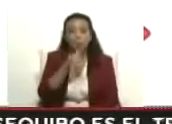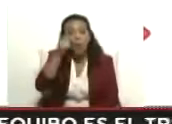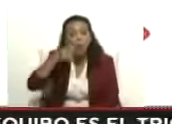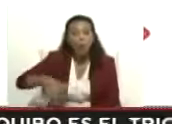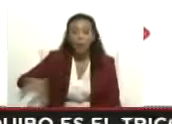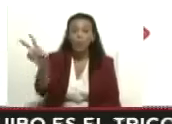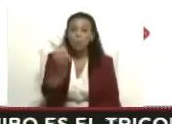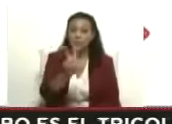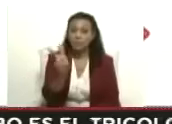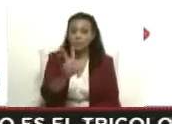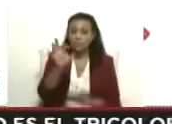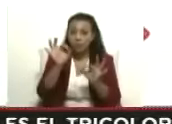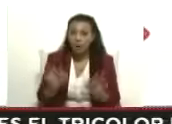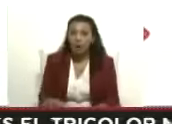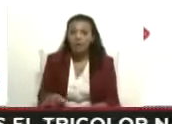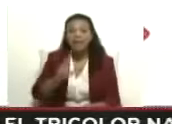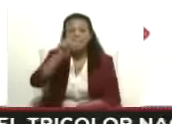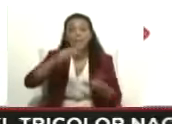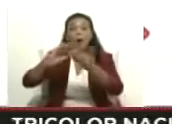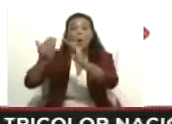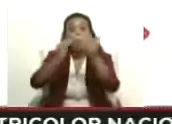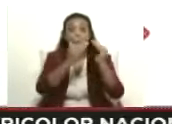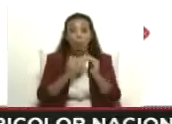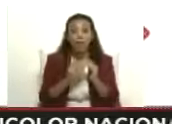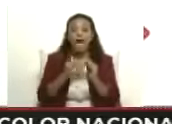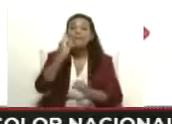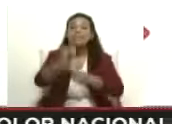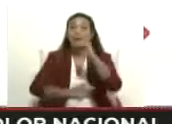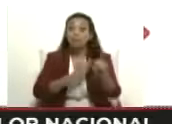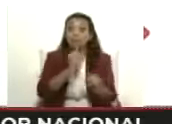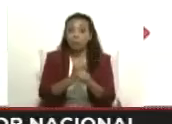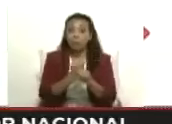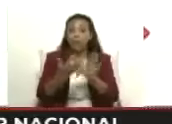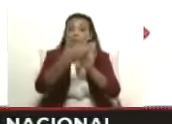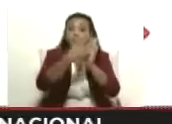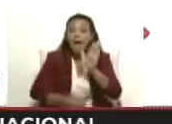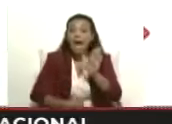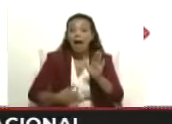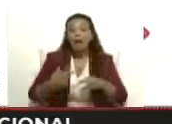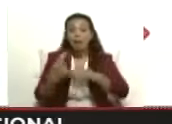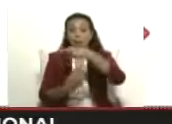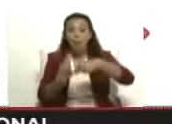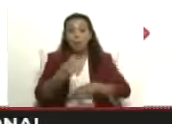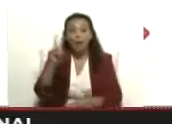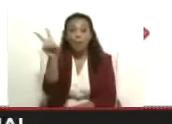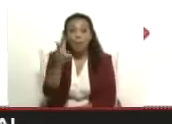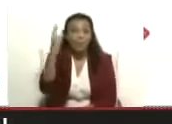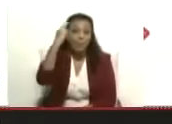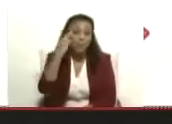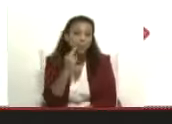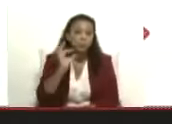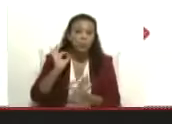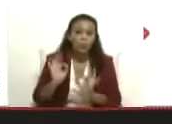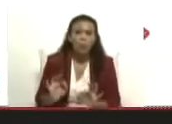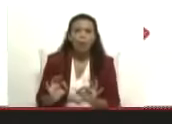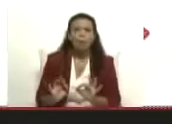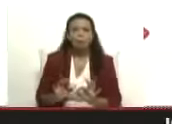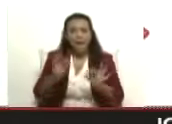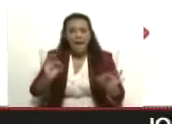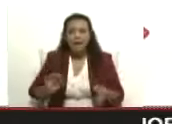pueblo venezolano y a la comunidad internacional que la República Bolivariana de Venezuela